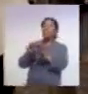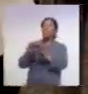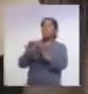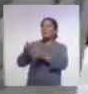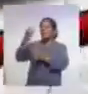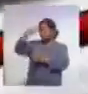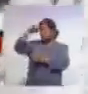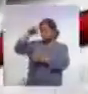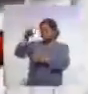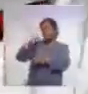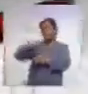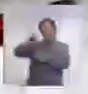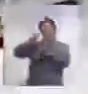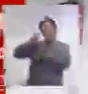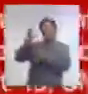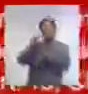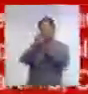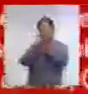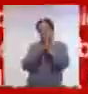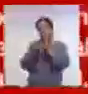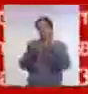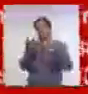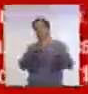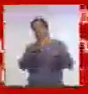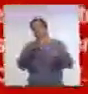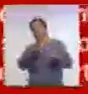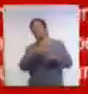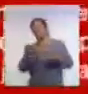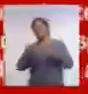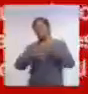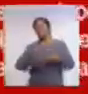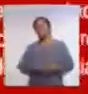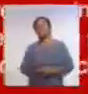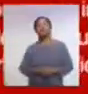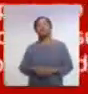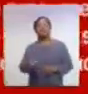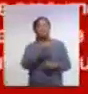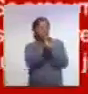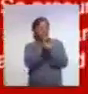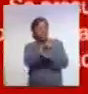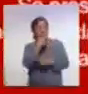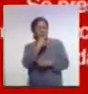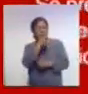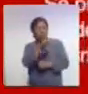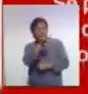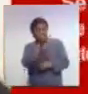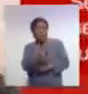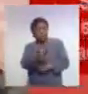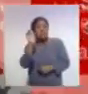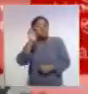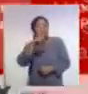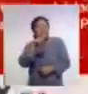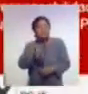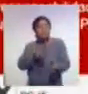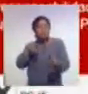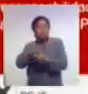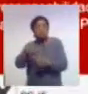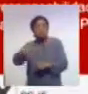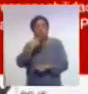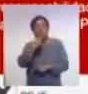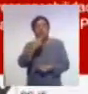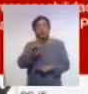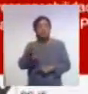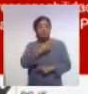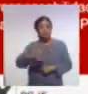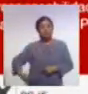inhibir la incidencia delictiva. La Procuradora General de Justicia del Estado investiga a una persona del sexo masculino por su probable participación en el homicidio de un hombre perpetrado en